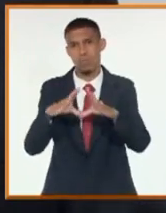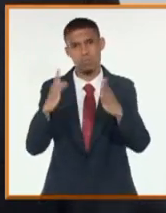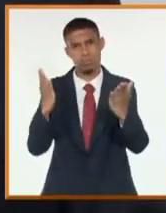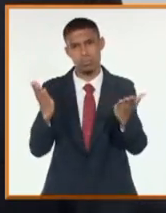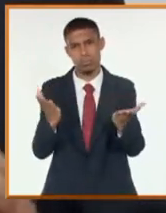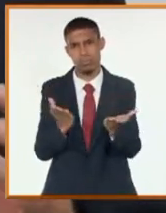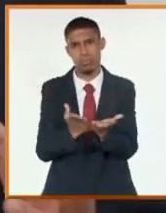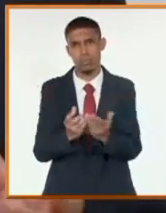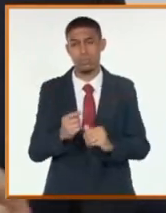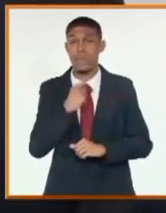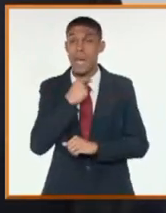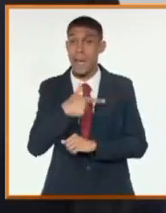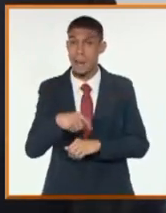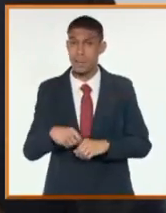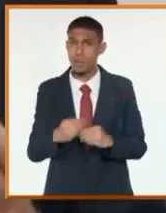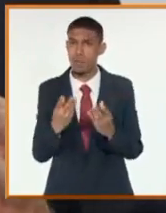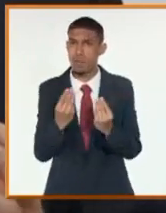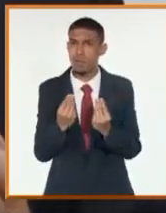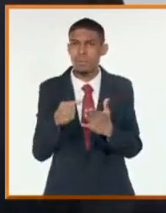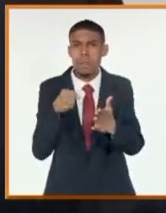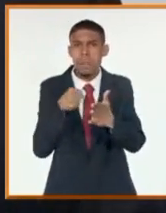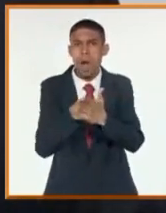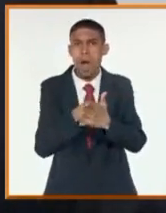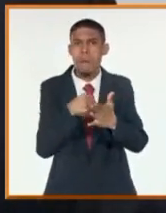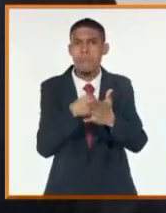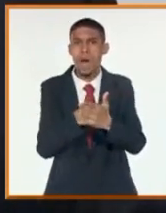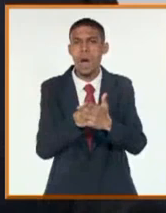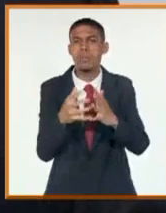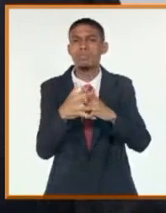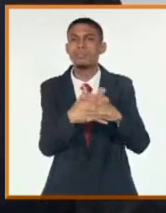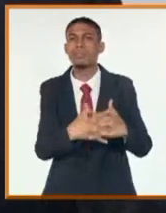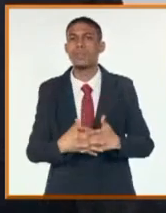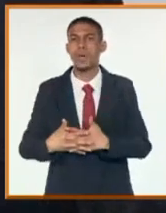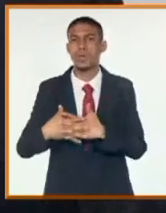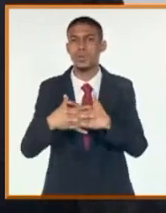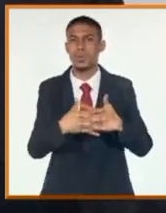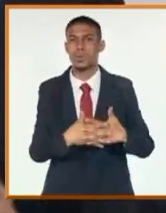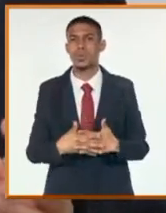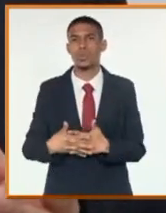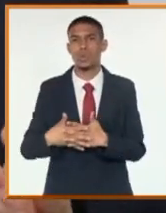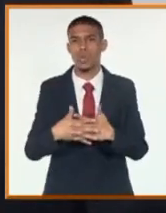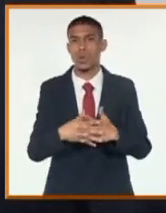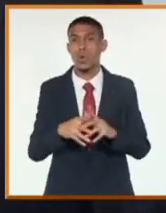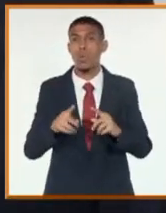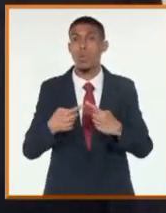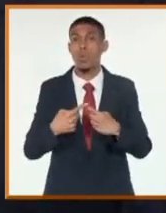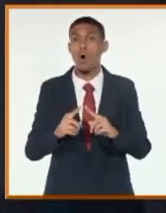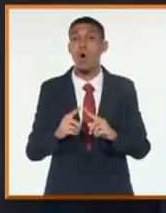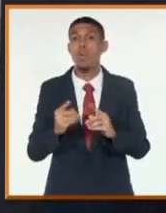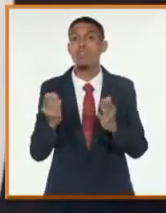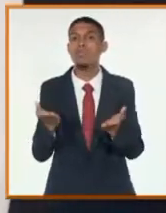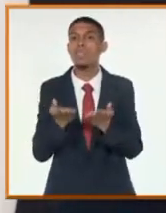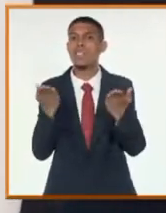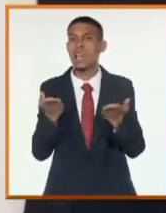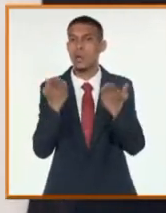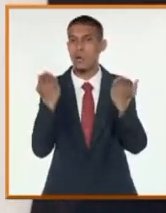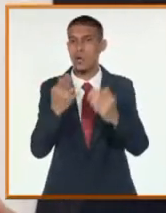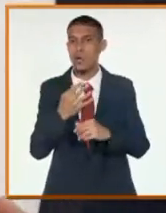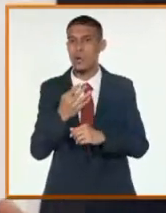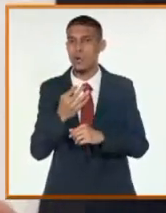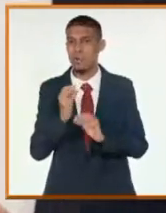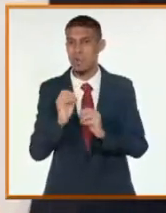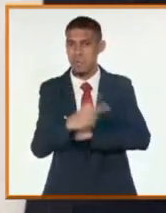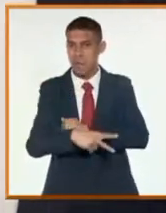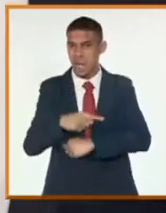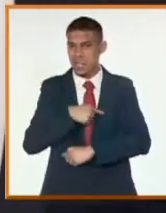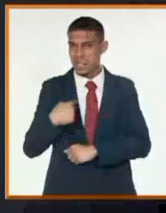Uno ve que hay mucho impacto en Estados Unidos ante el desarrollo de China y el